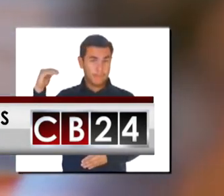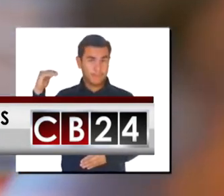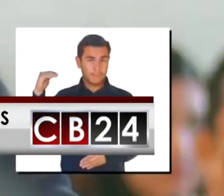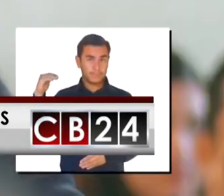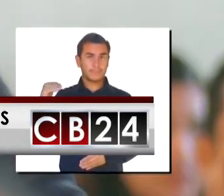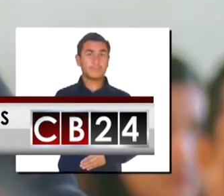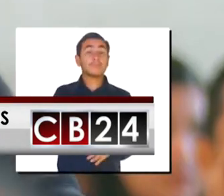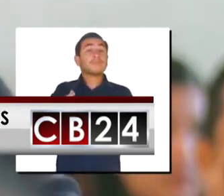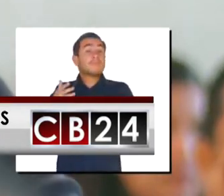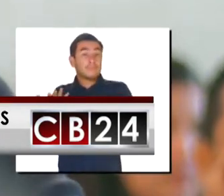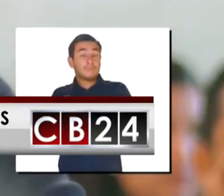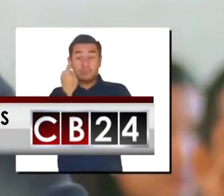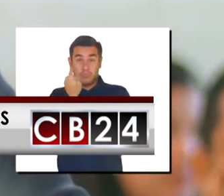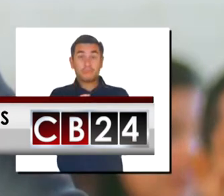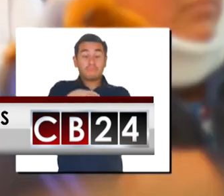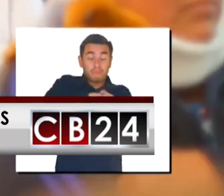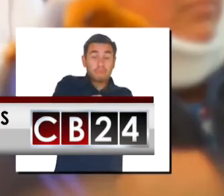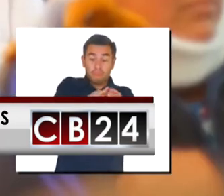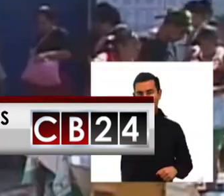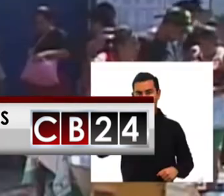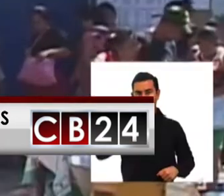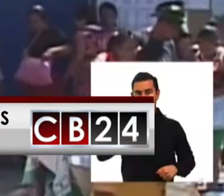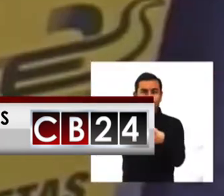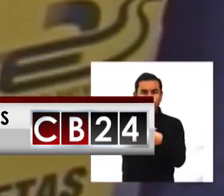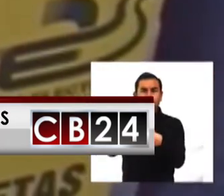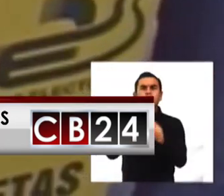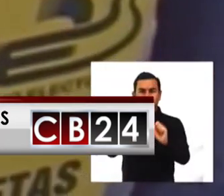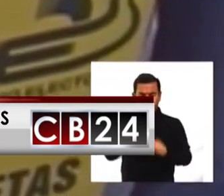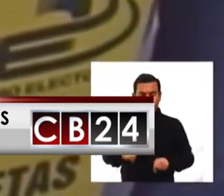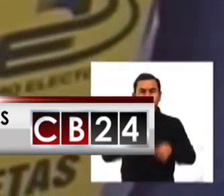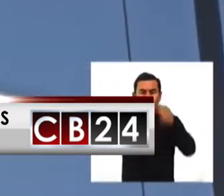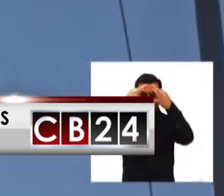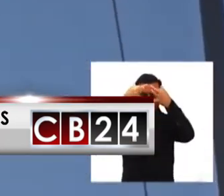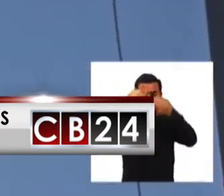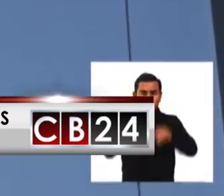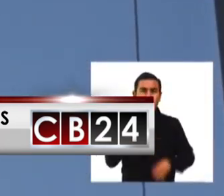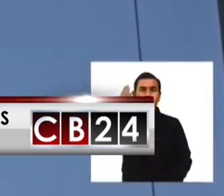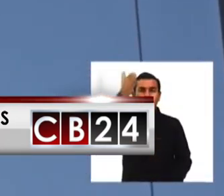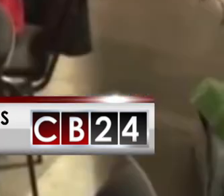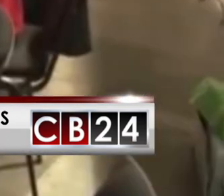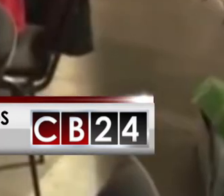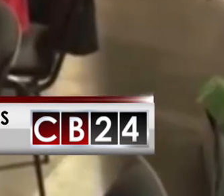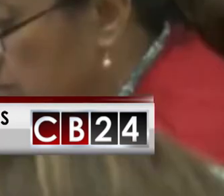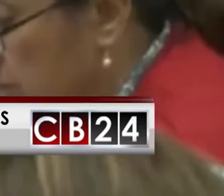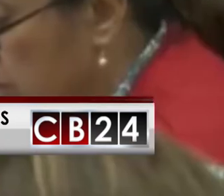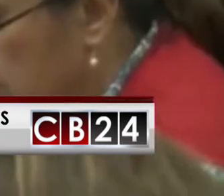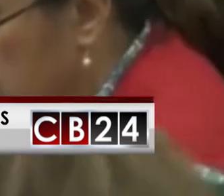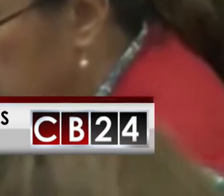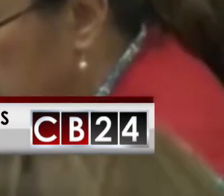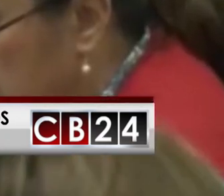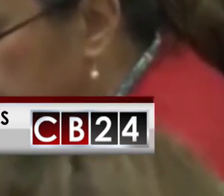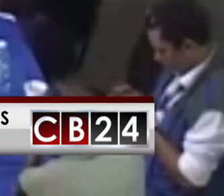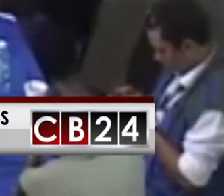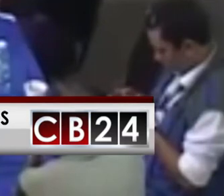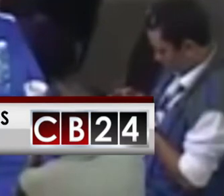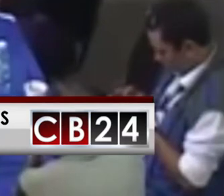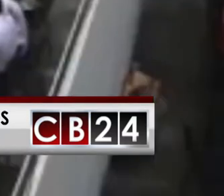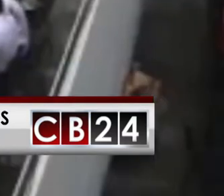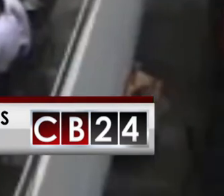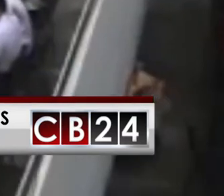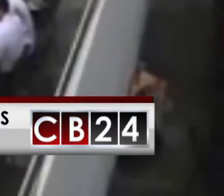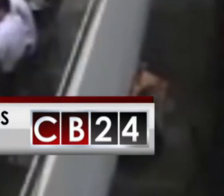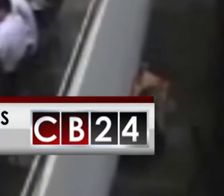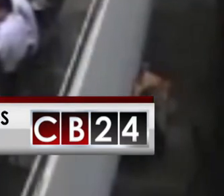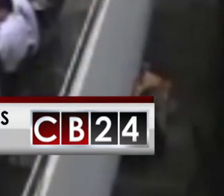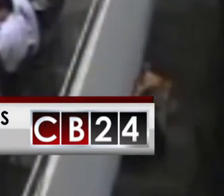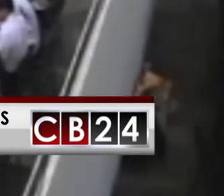partido. Marca bandera y toda la lista de un mismo partido político o coalición. Voto con preferencia.